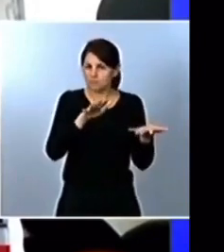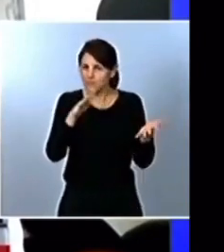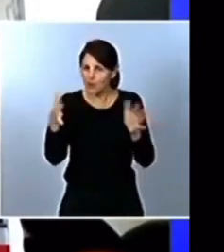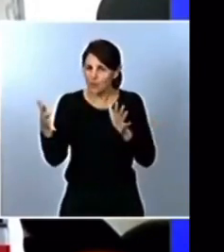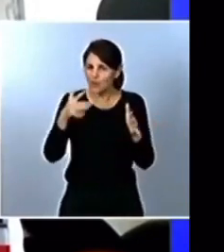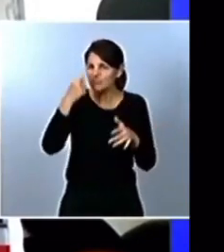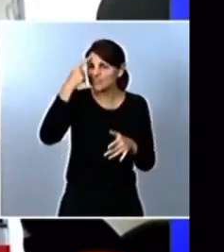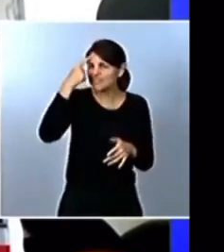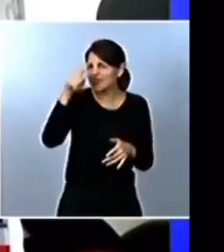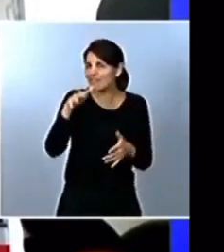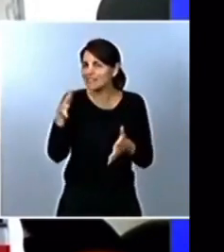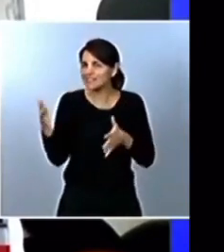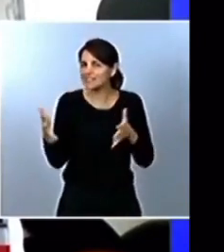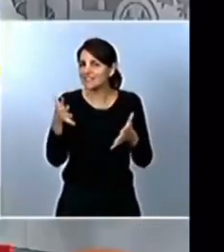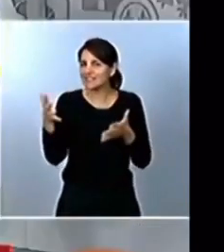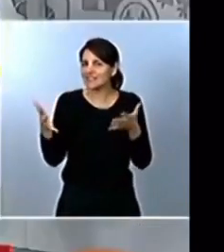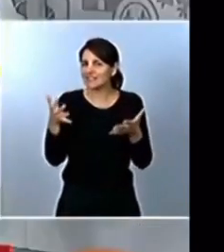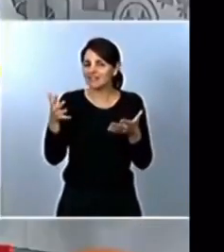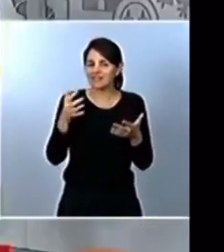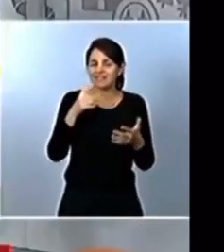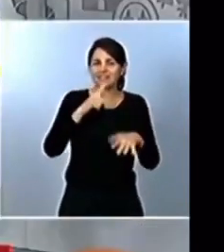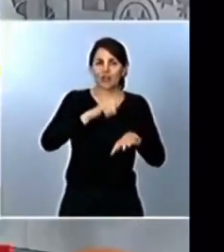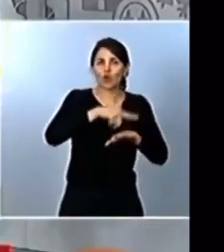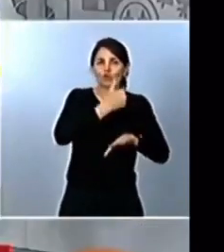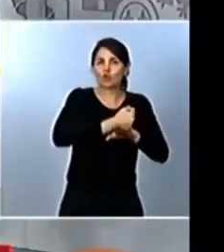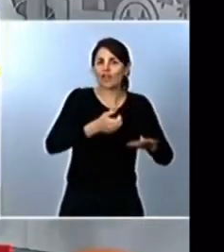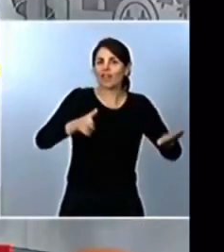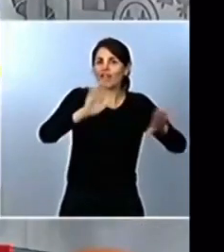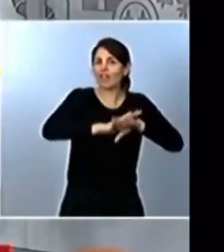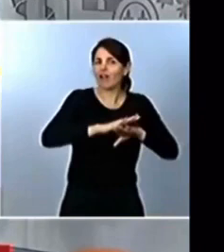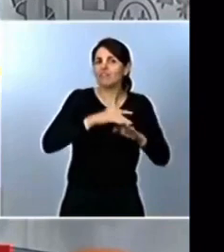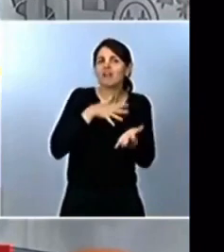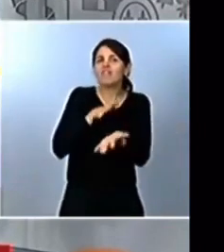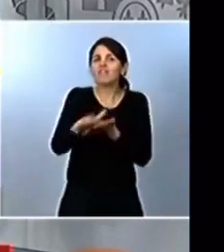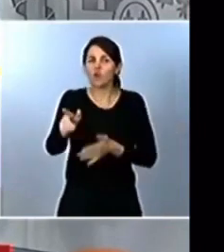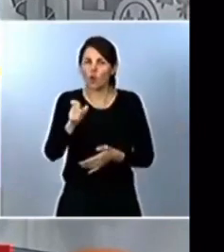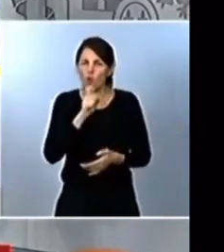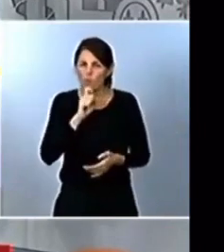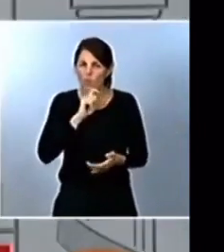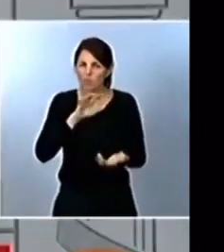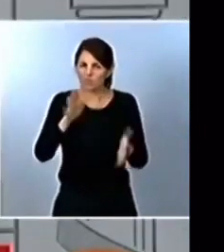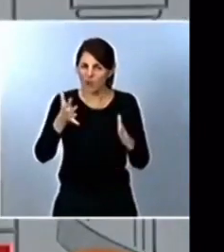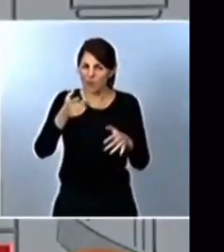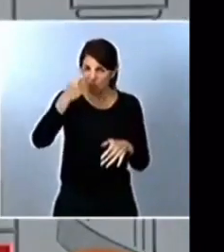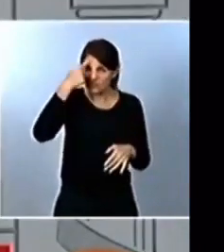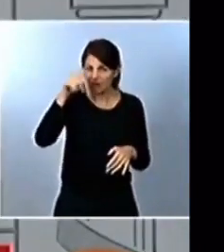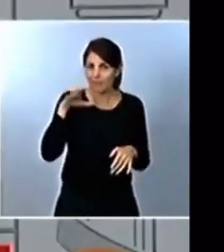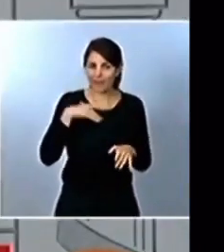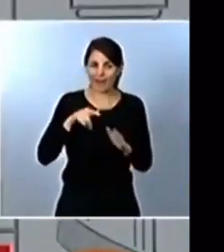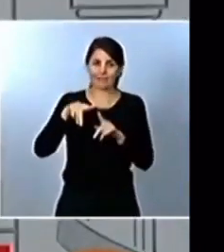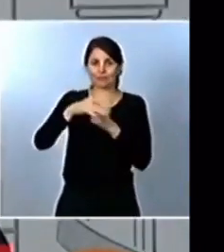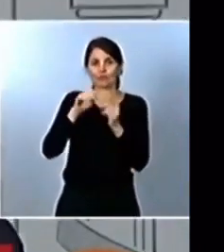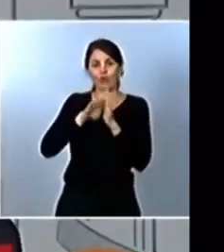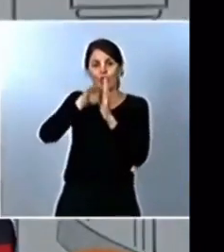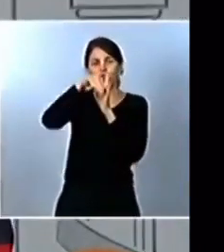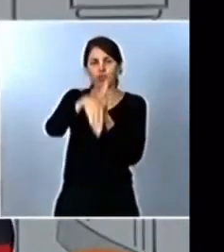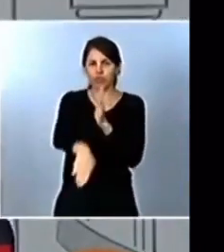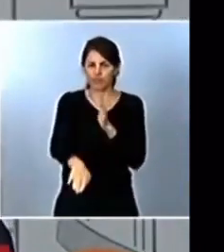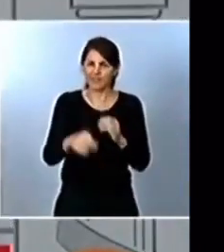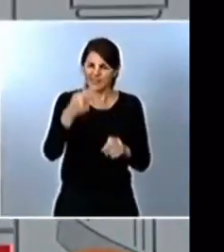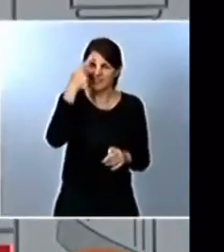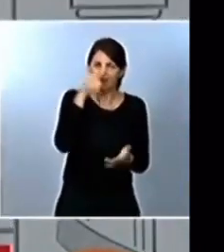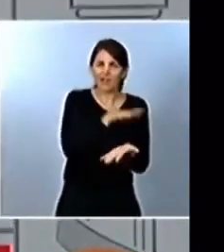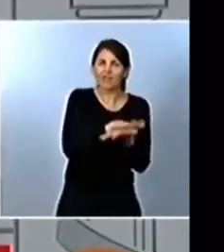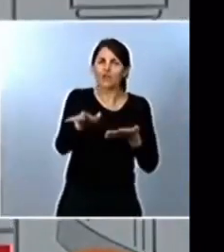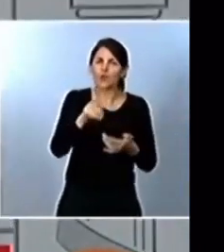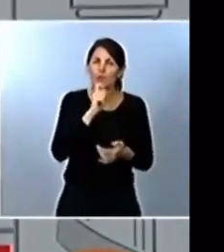este resultado y cómo puede influir a la hora de aplanar la curva. Muchas gracias. Muchísimas gracias, Iván, por sus preguntas. En relación